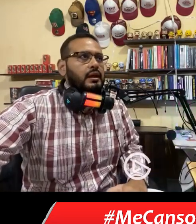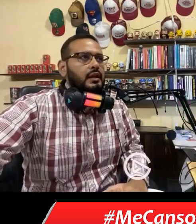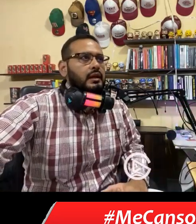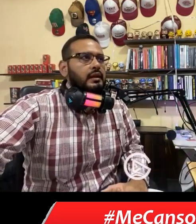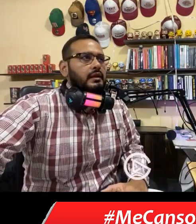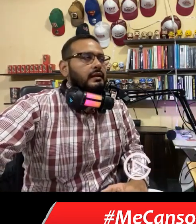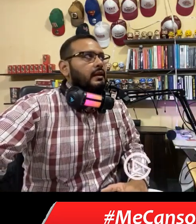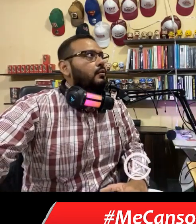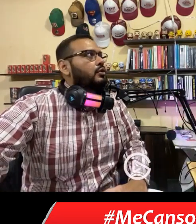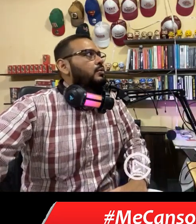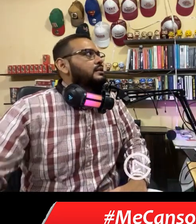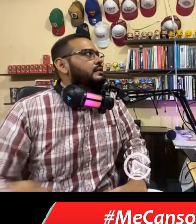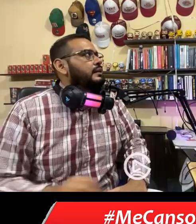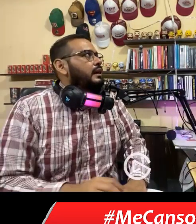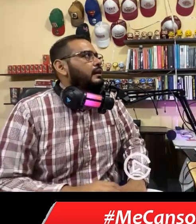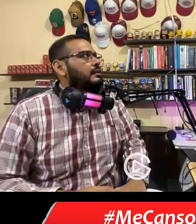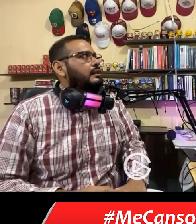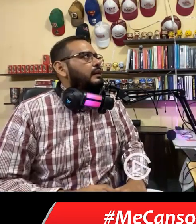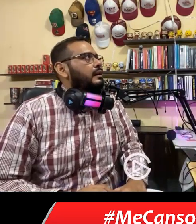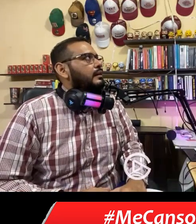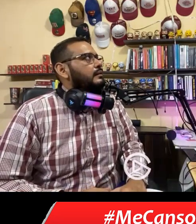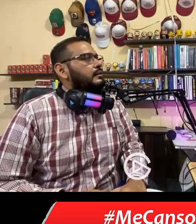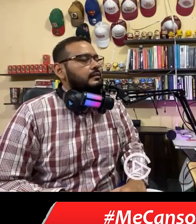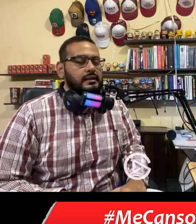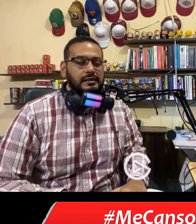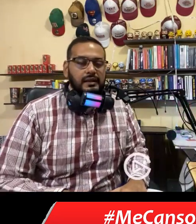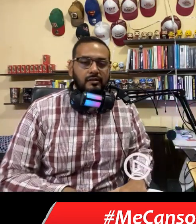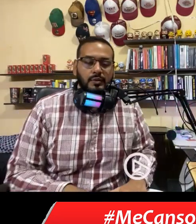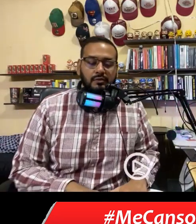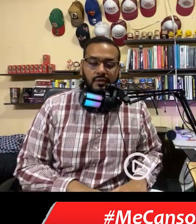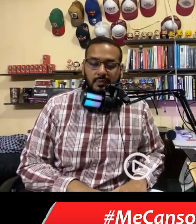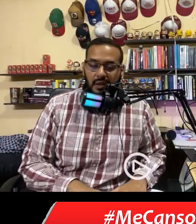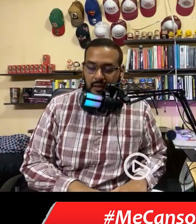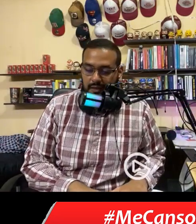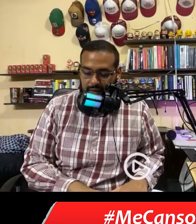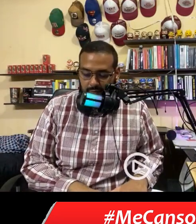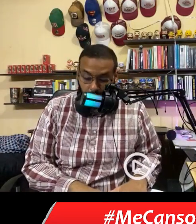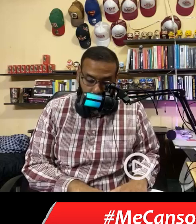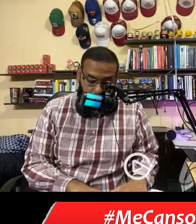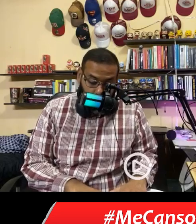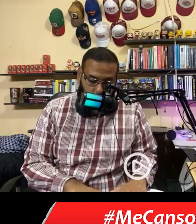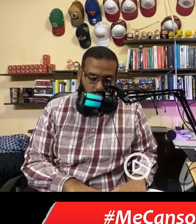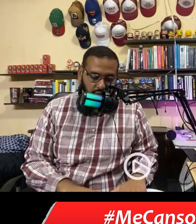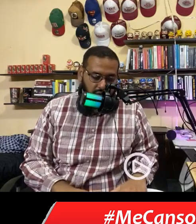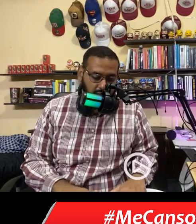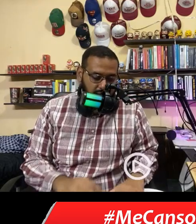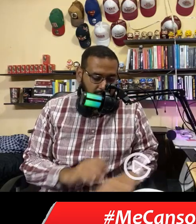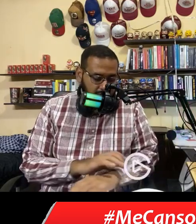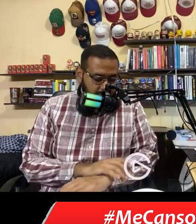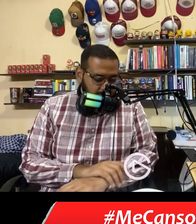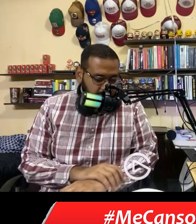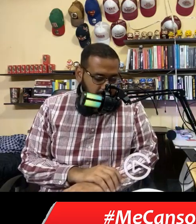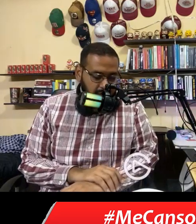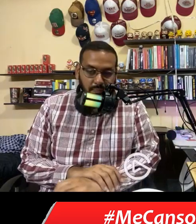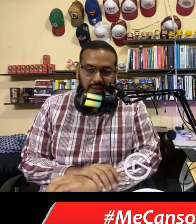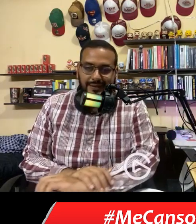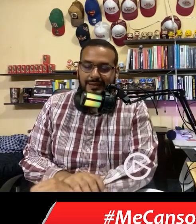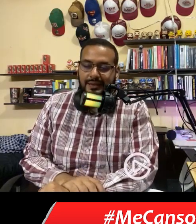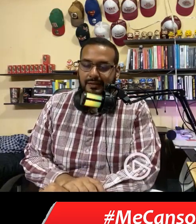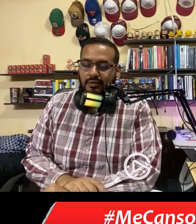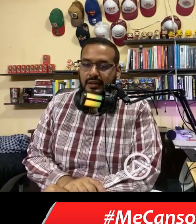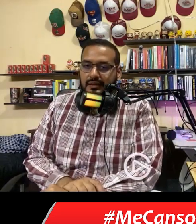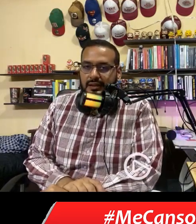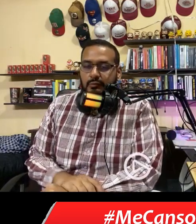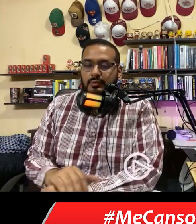hoy, como les decía, la secretaria de gobierno Luisa María Alcalde, que muy pronto será ya la